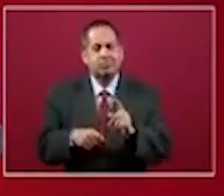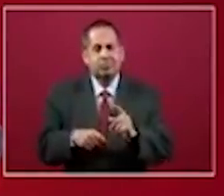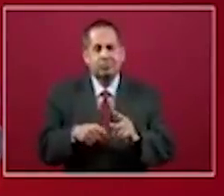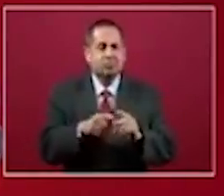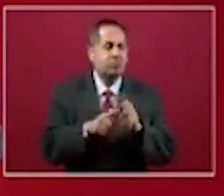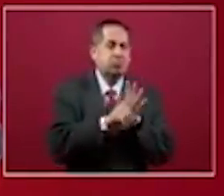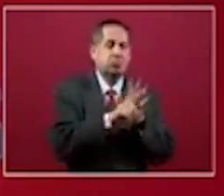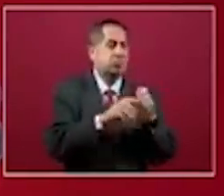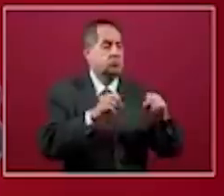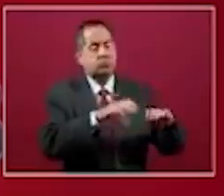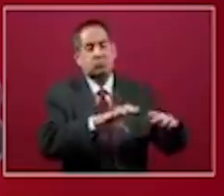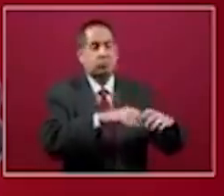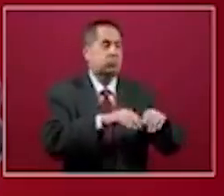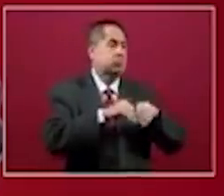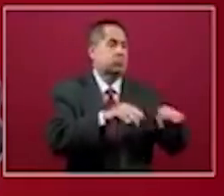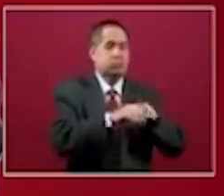del populismo?